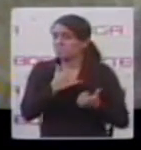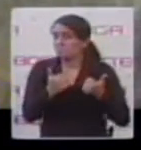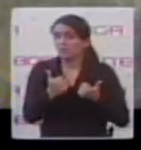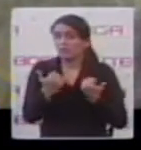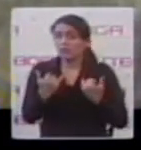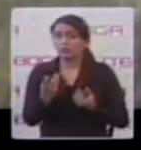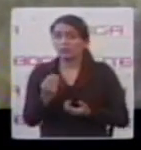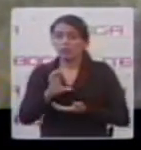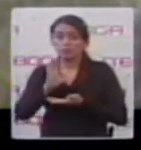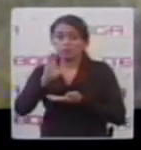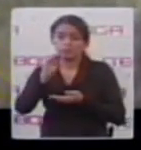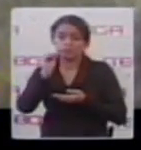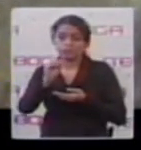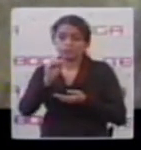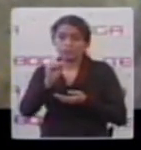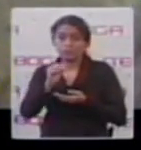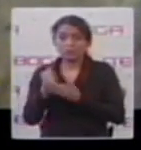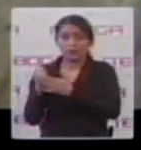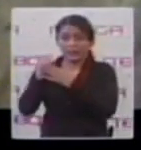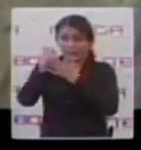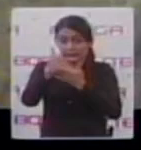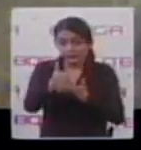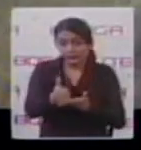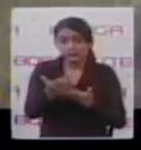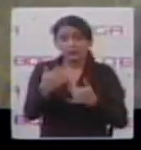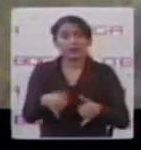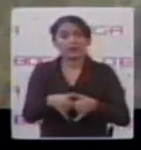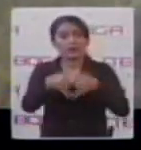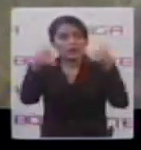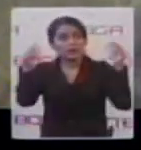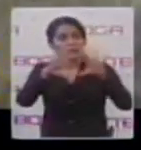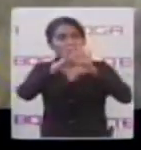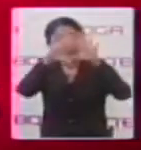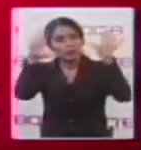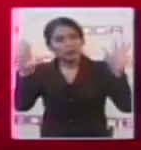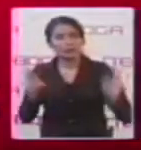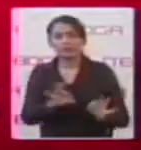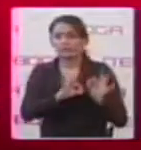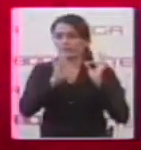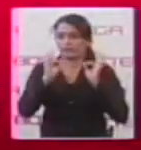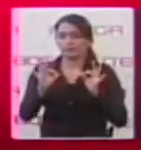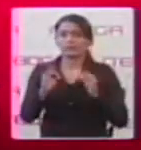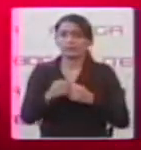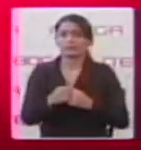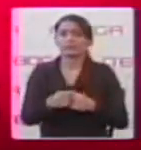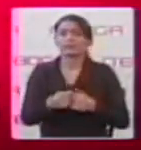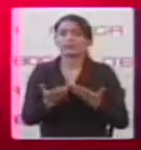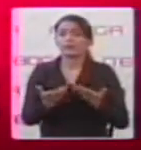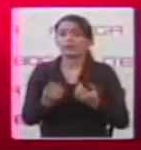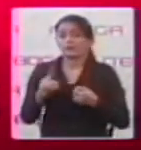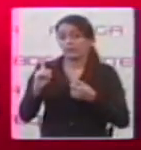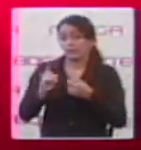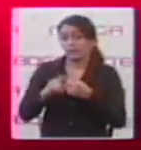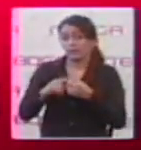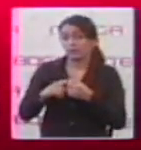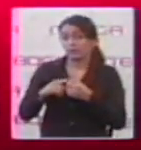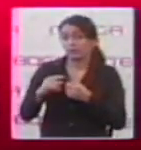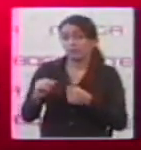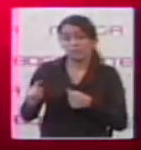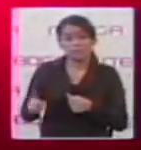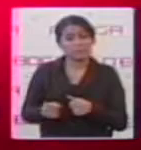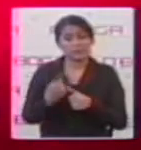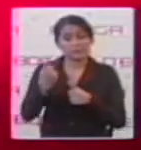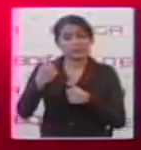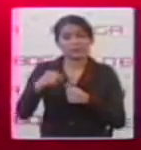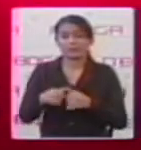haciendo porque sabemos que el retorno de la empresa ha dado buenos frutos. El ejemplo que tenemos de Quito con las primeras tiendas que se han abierto de este